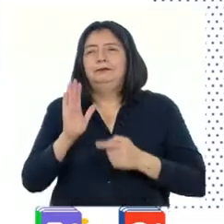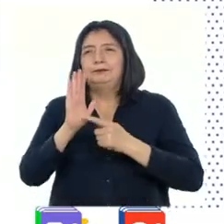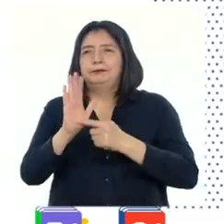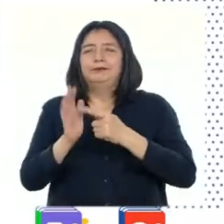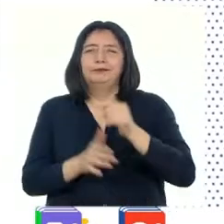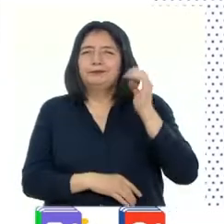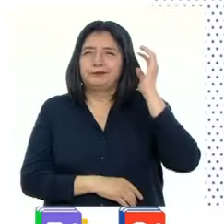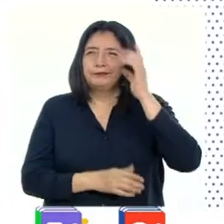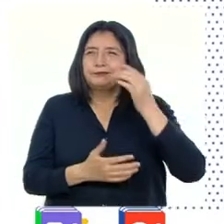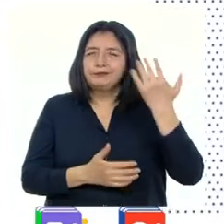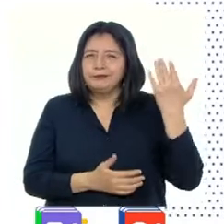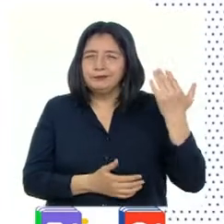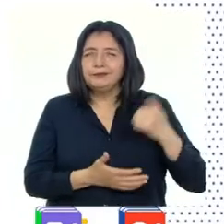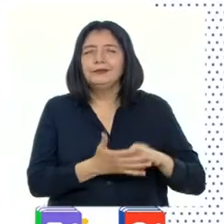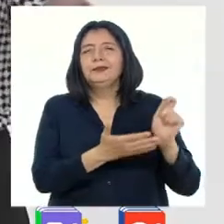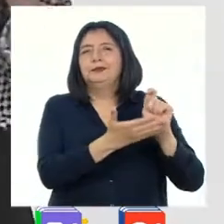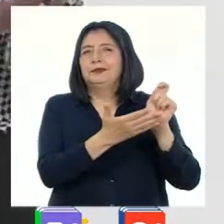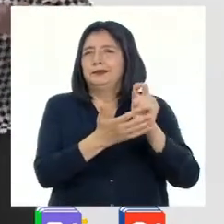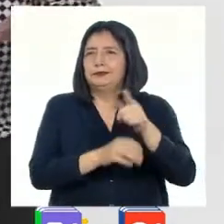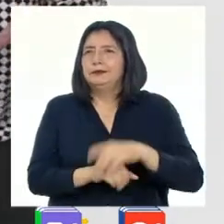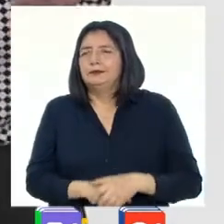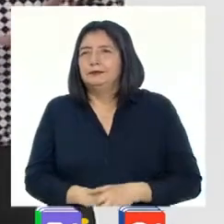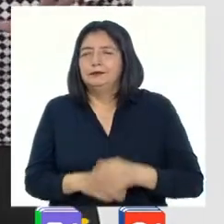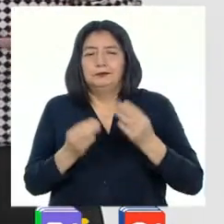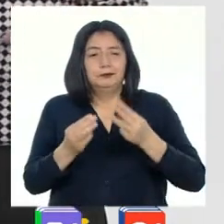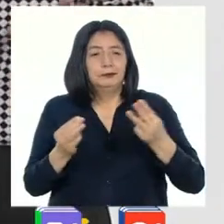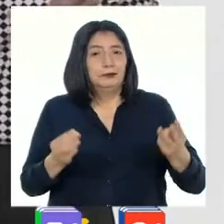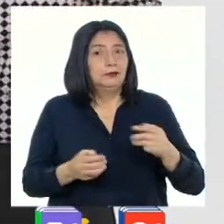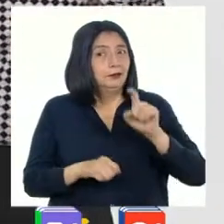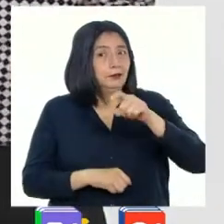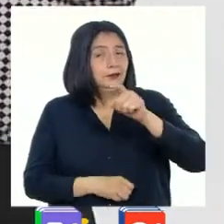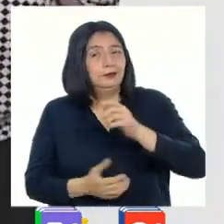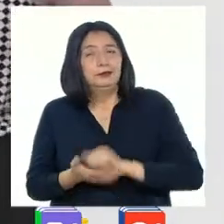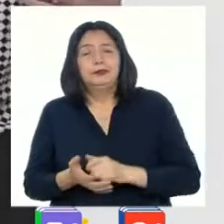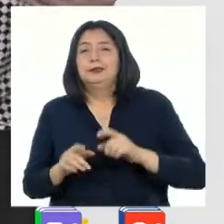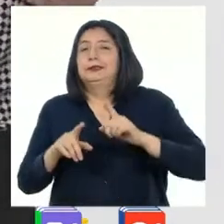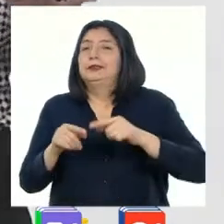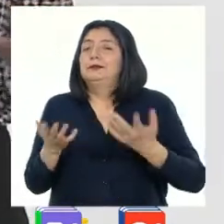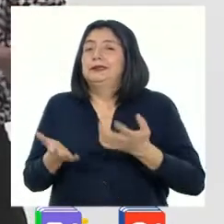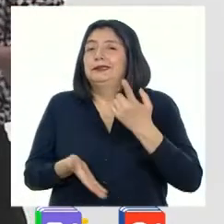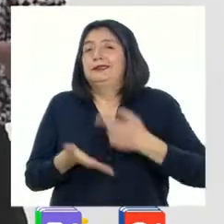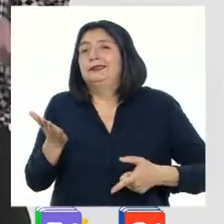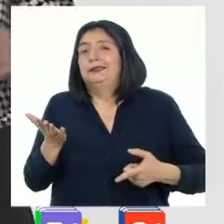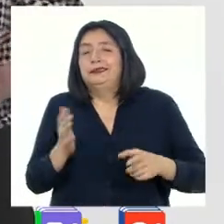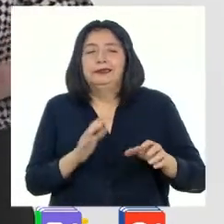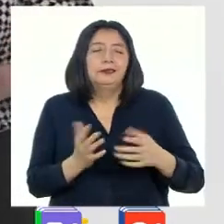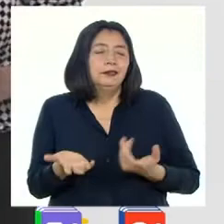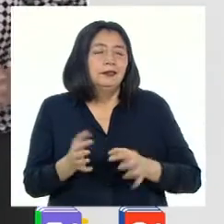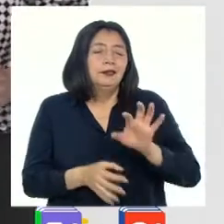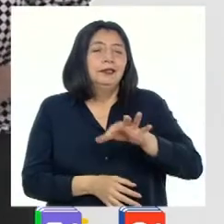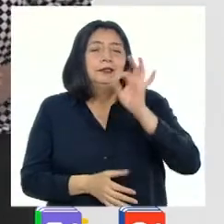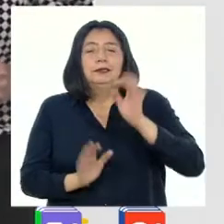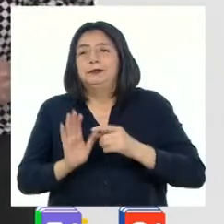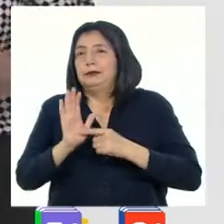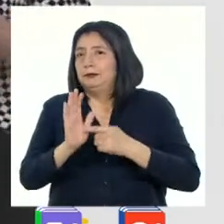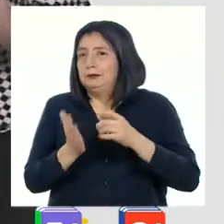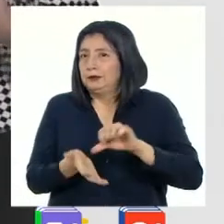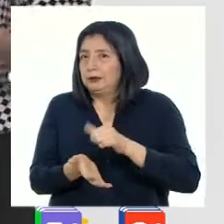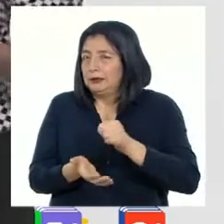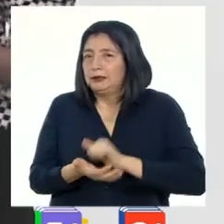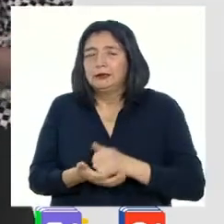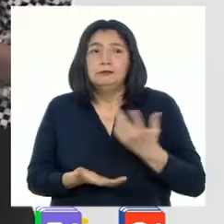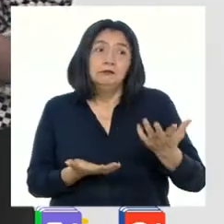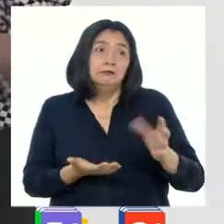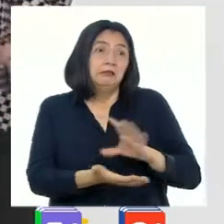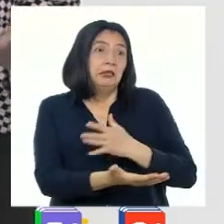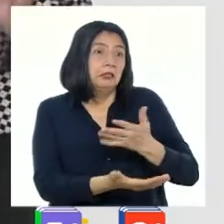las reflexiones que hemos ido registrando en él. Los materiales que vas a necesitar van a depender del lenguaje artístico que elijas para expresarte. Si eliges